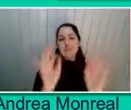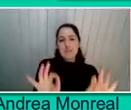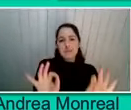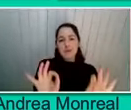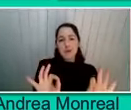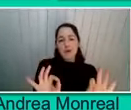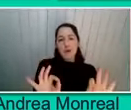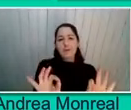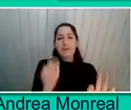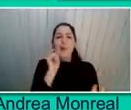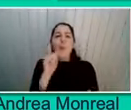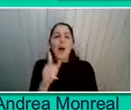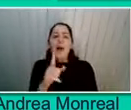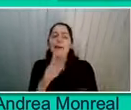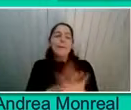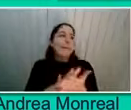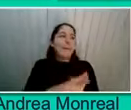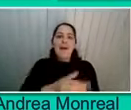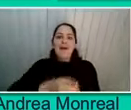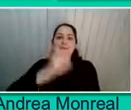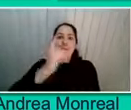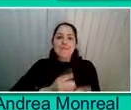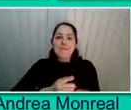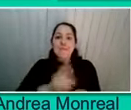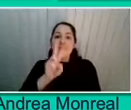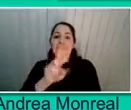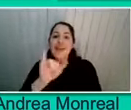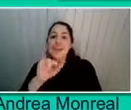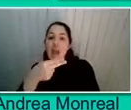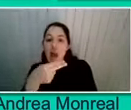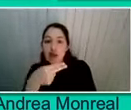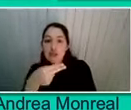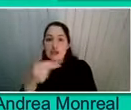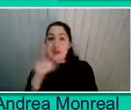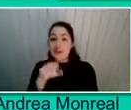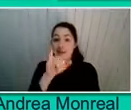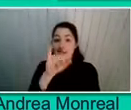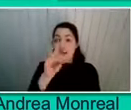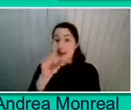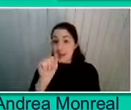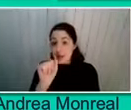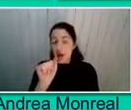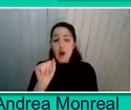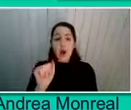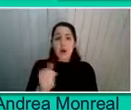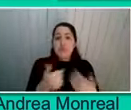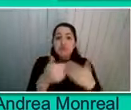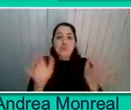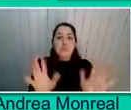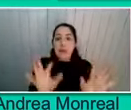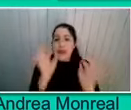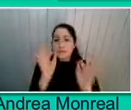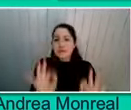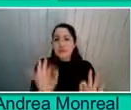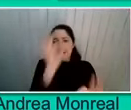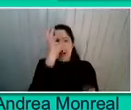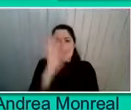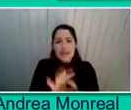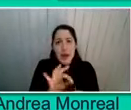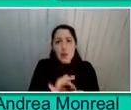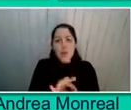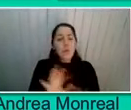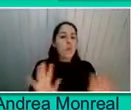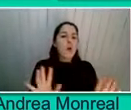VIH, o sea, en realidad una infinidad, todas las enfermedades, como no soy específica de salud, no sé cuáles son las que se siguen detectando por esta técnica,